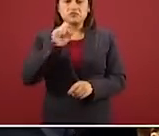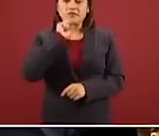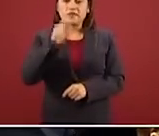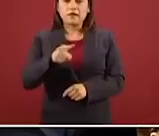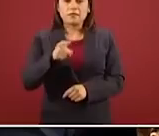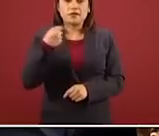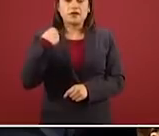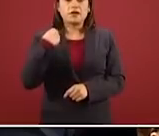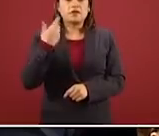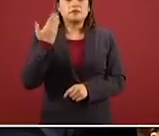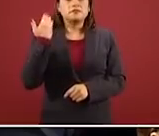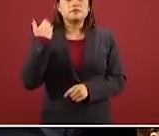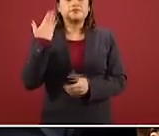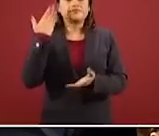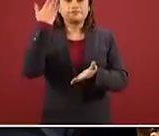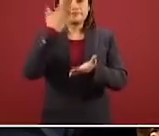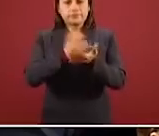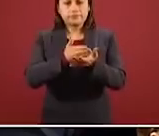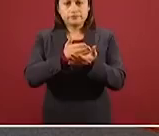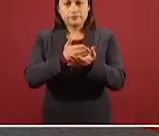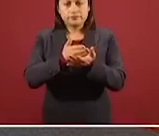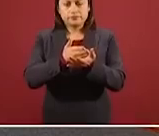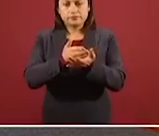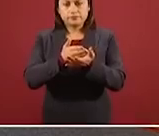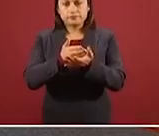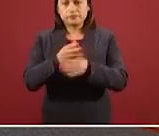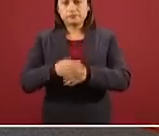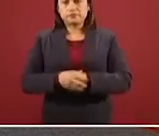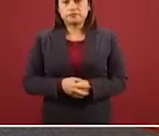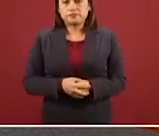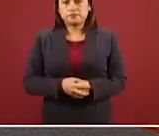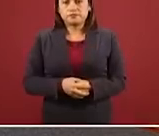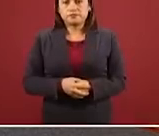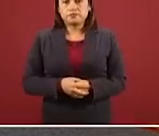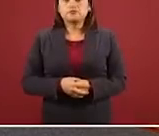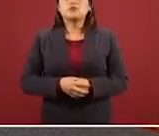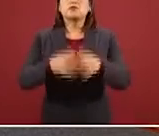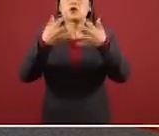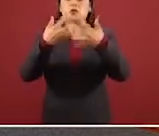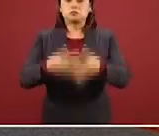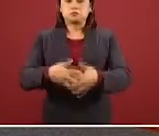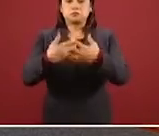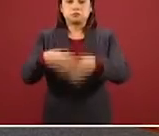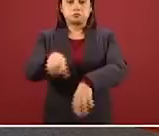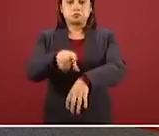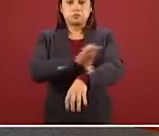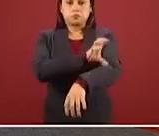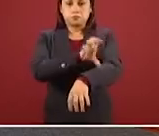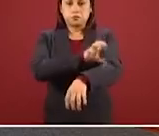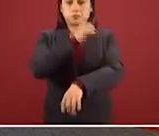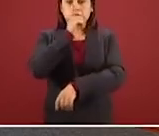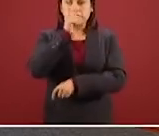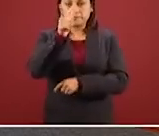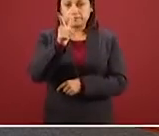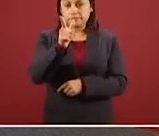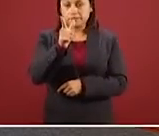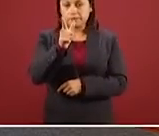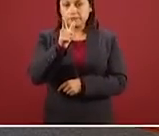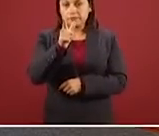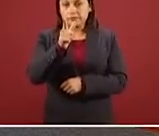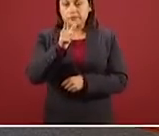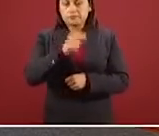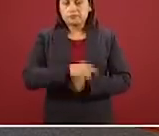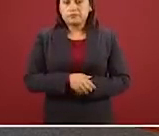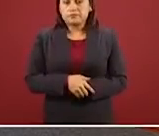visitar las plantas eléctricas, que fuimos